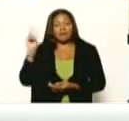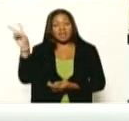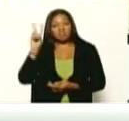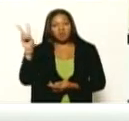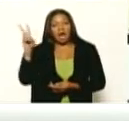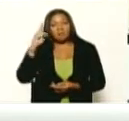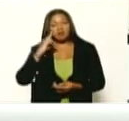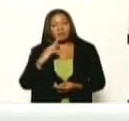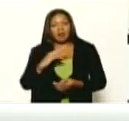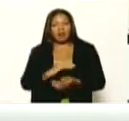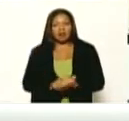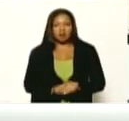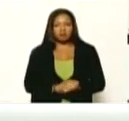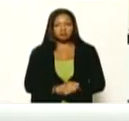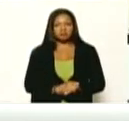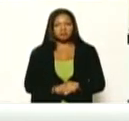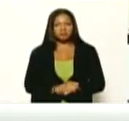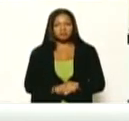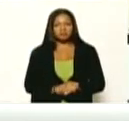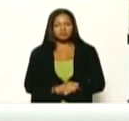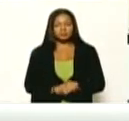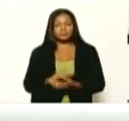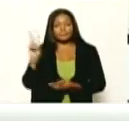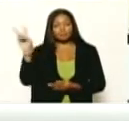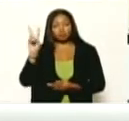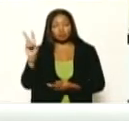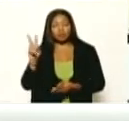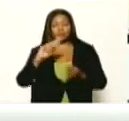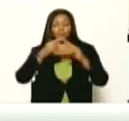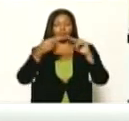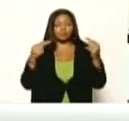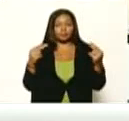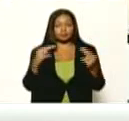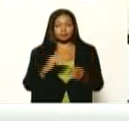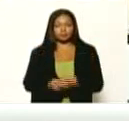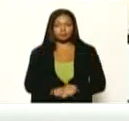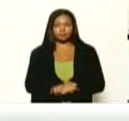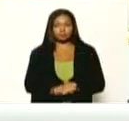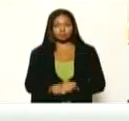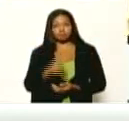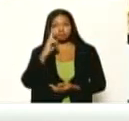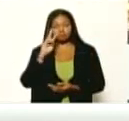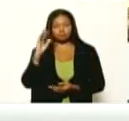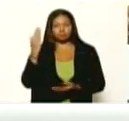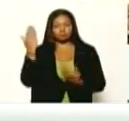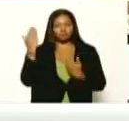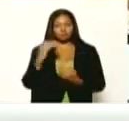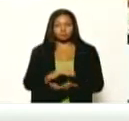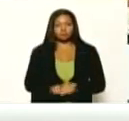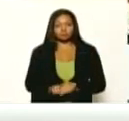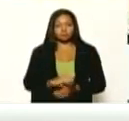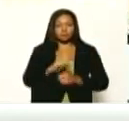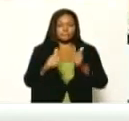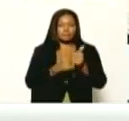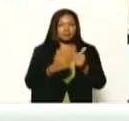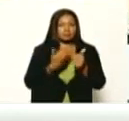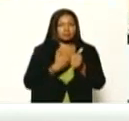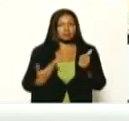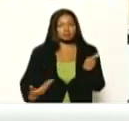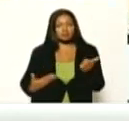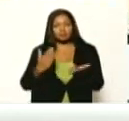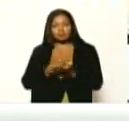la Venezuela de paz. Ahí se ve, mira, aquí está, la vicepresidenta siempre está en la